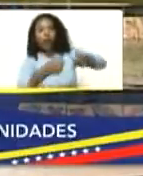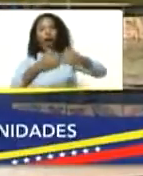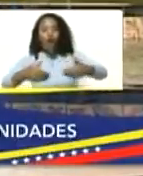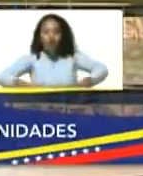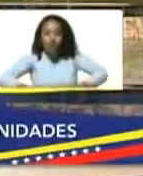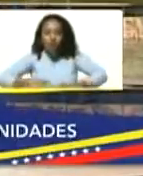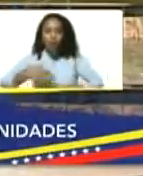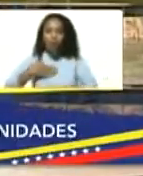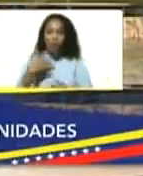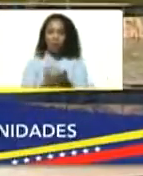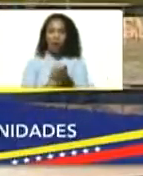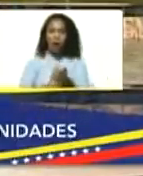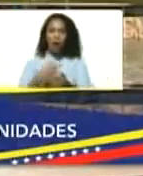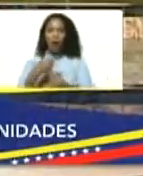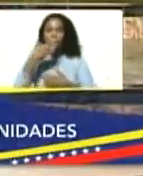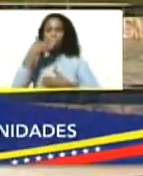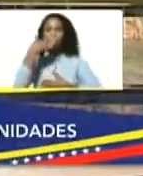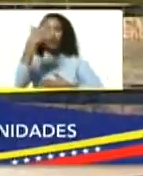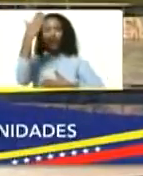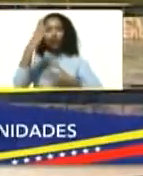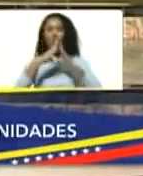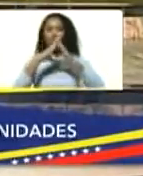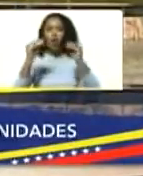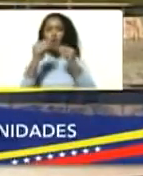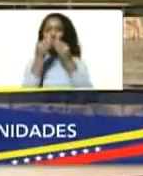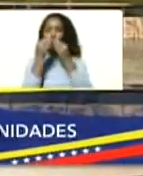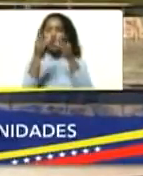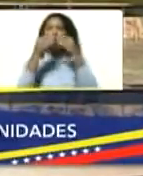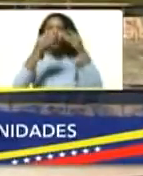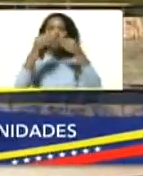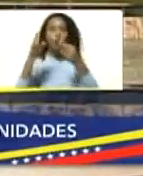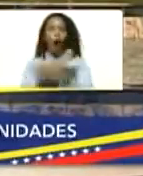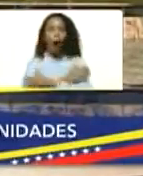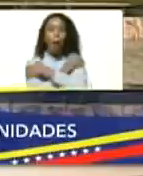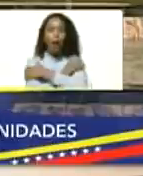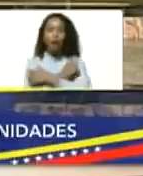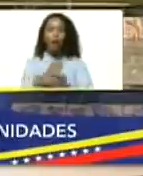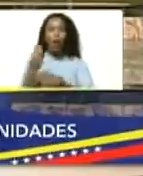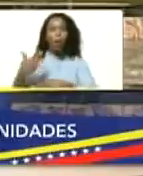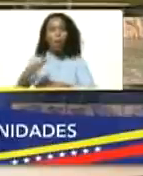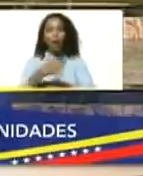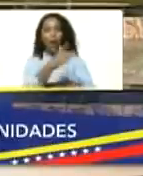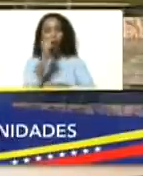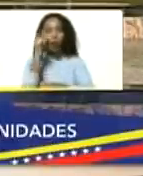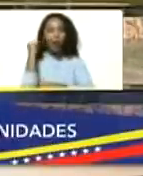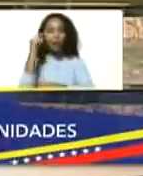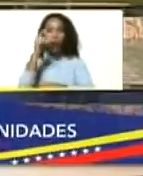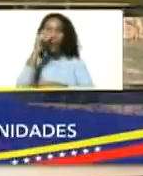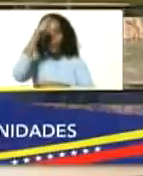mis hermanos pescadores un beso a todos un abrazo pescadores y pescadoras del país